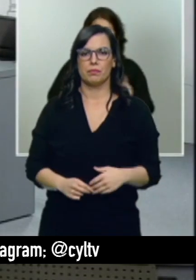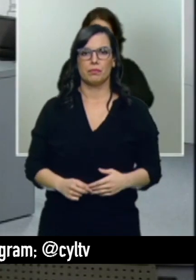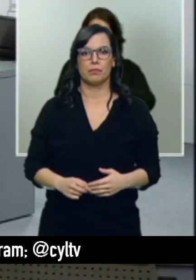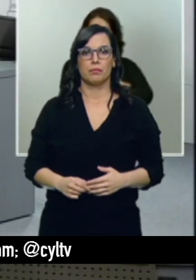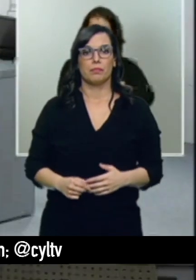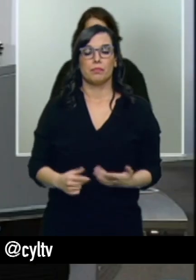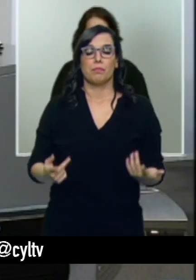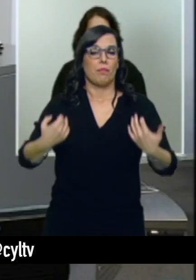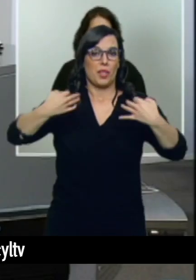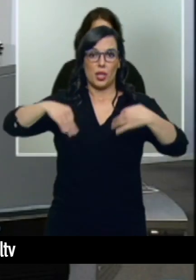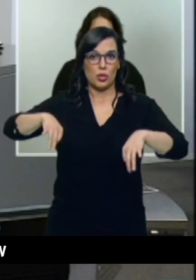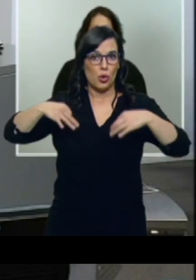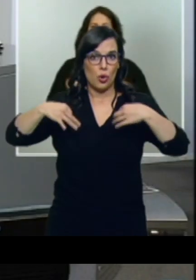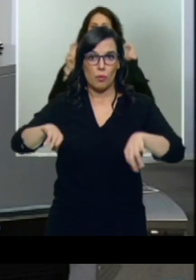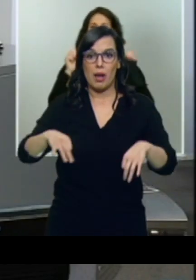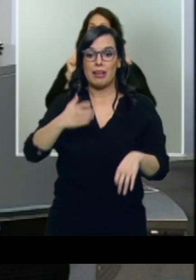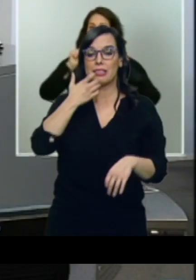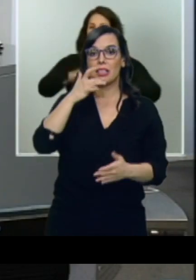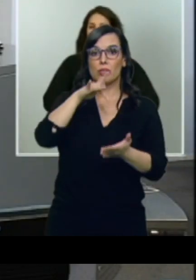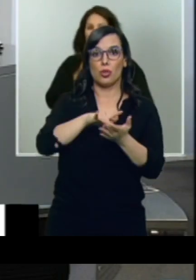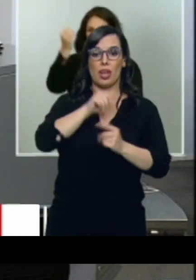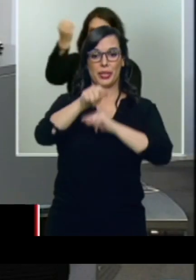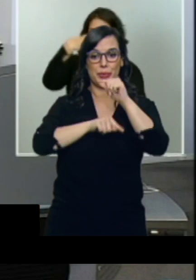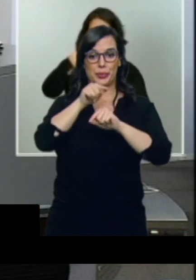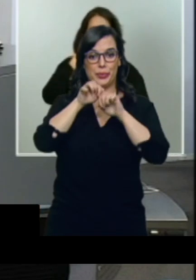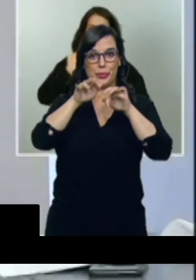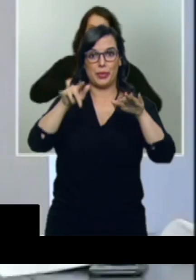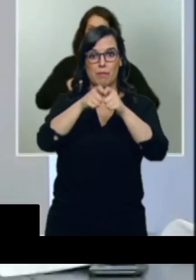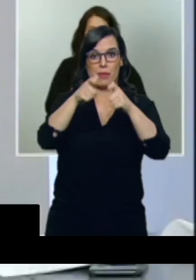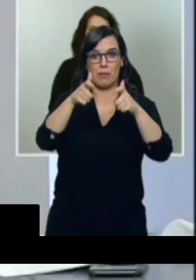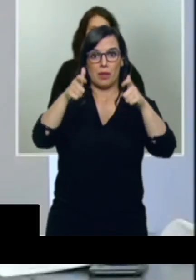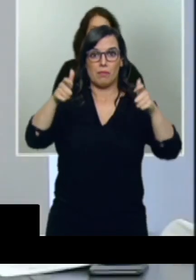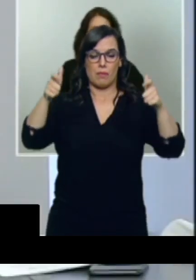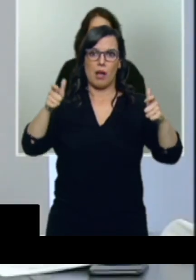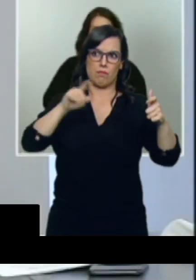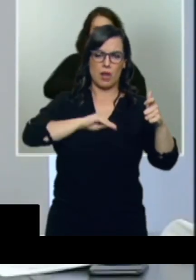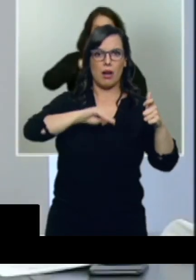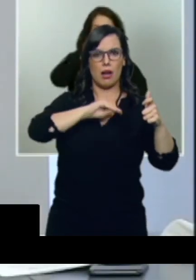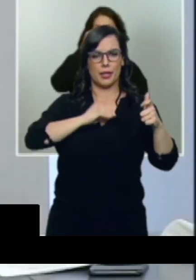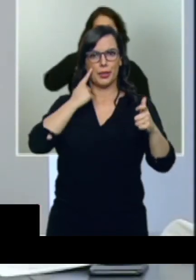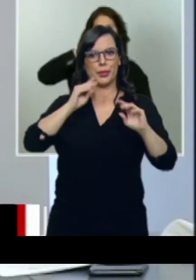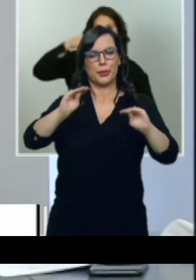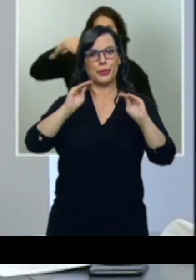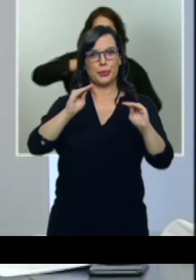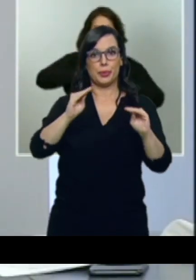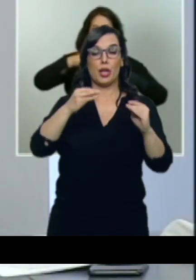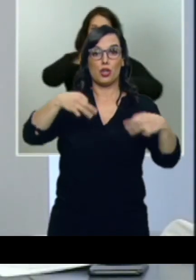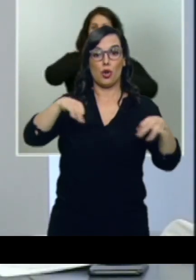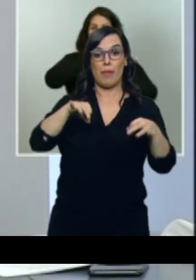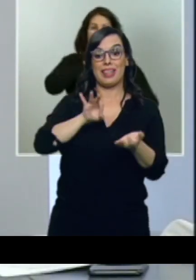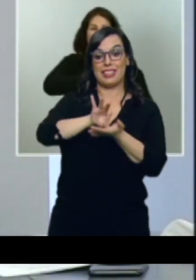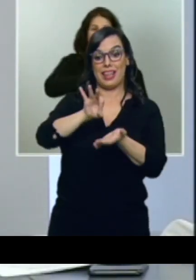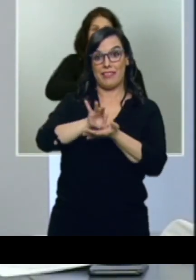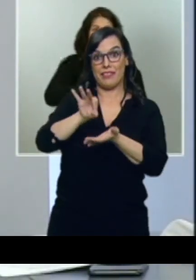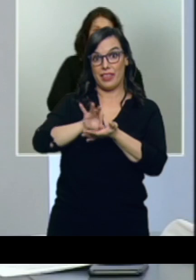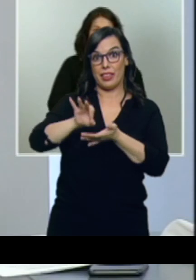Es normal cuando hay un incremento de la transmisión que empieza a significar un número importante de casos, que en los servicios que tienen que hacer